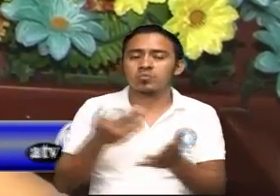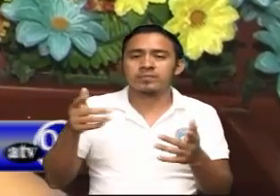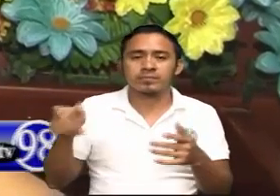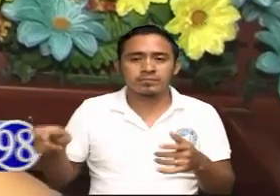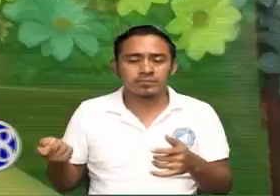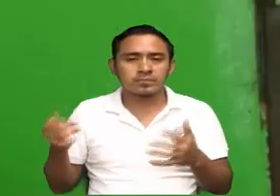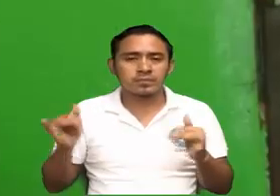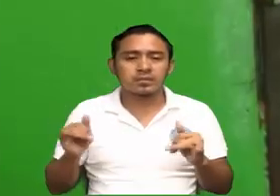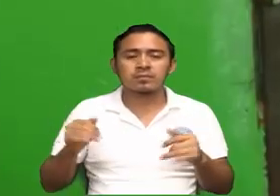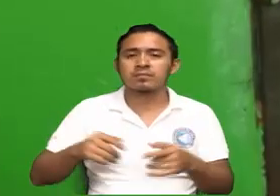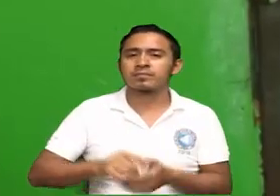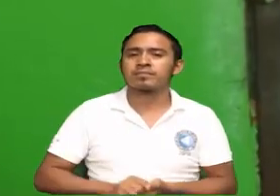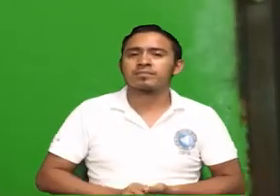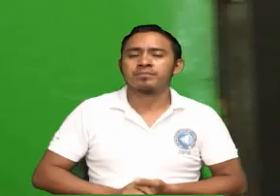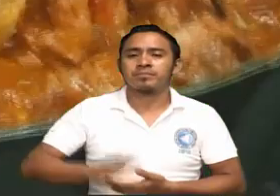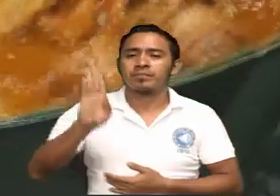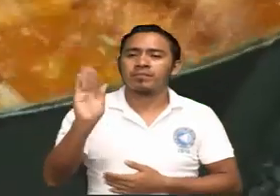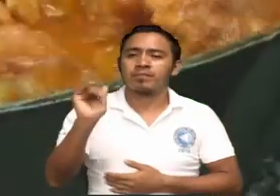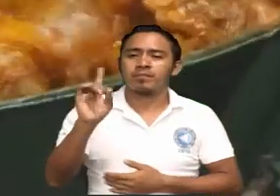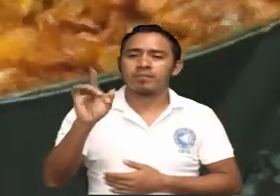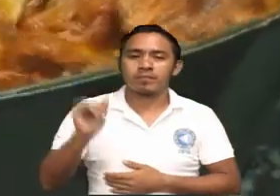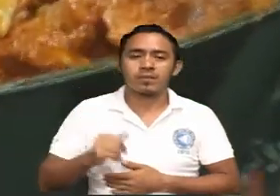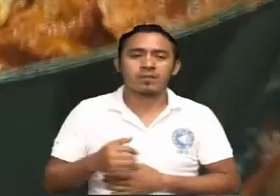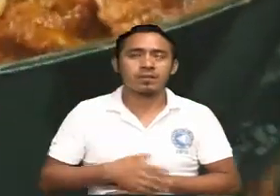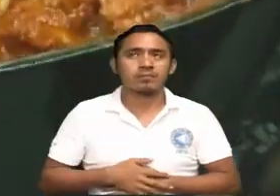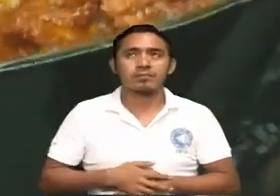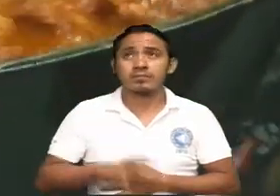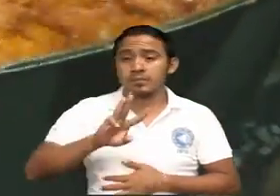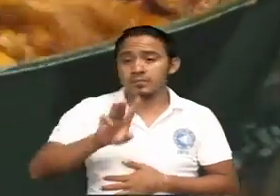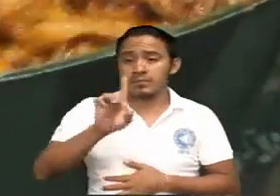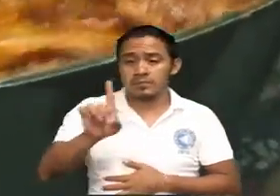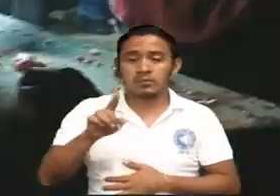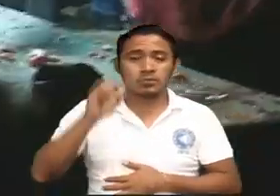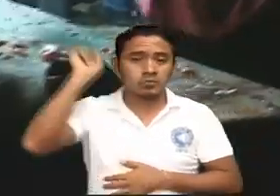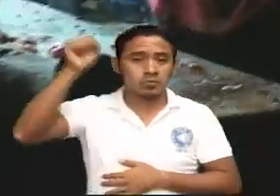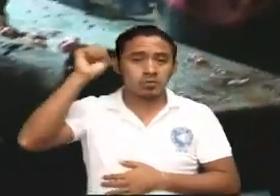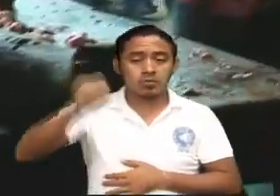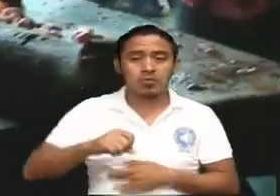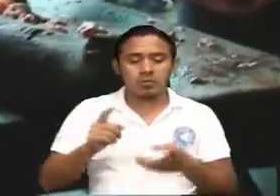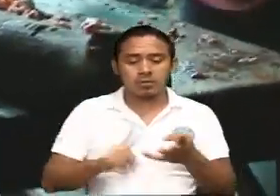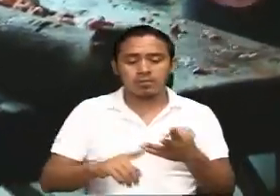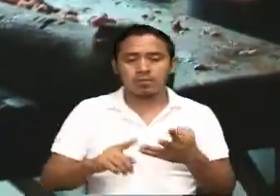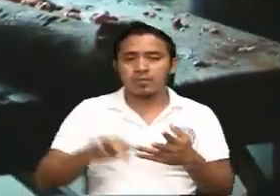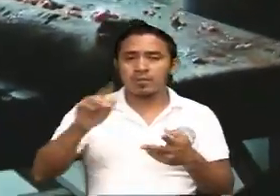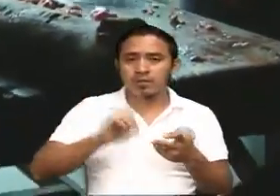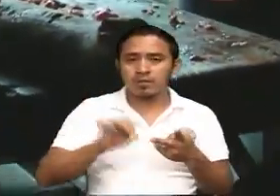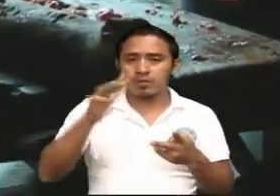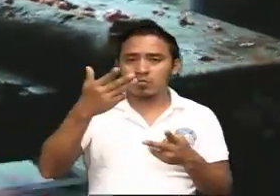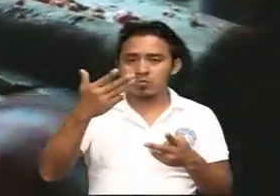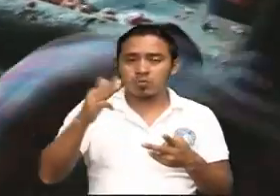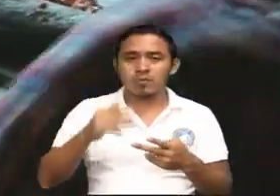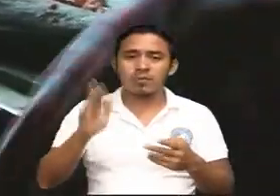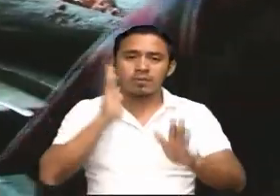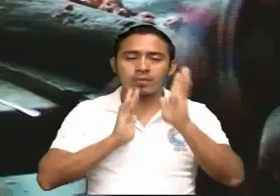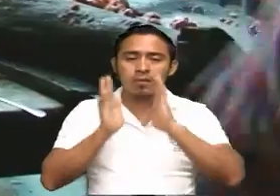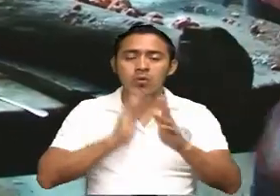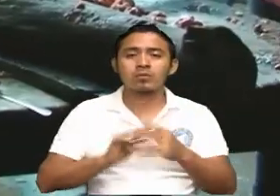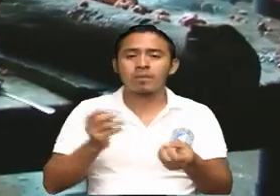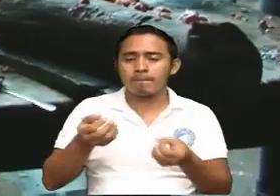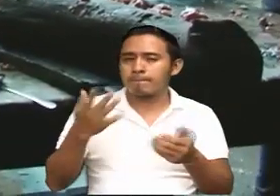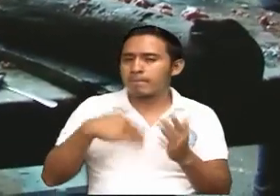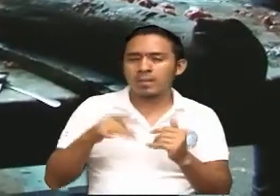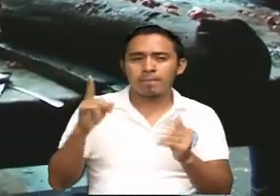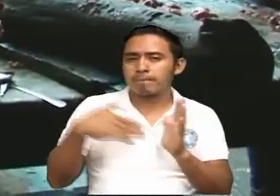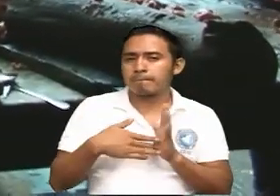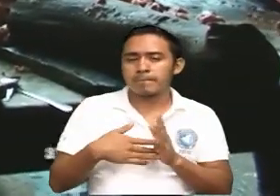y Banda Cumbia. A como lo establece la tradición, el 31 de julio y 9 de agosto obsequiarán más de 1,000 platos de comida, además